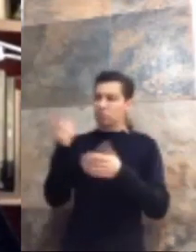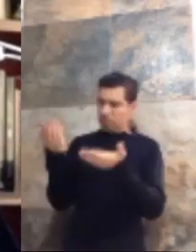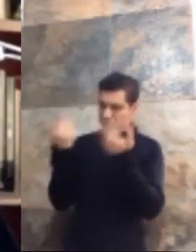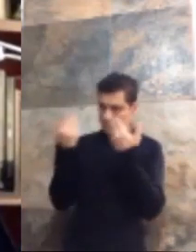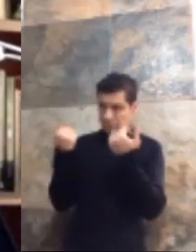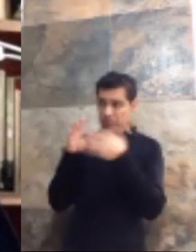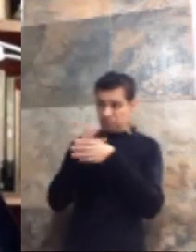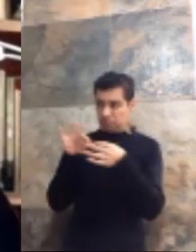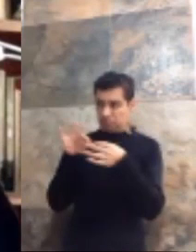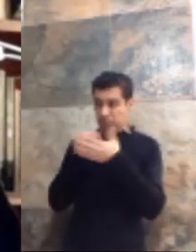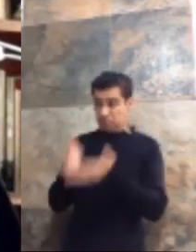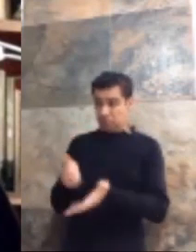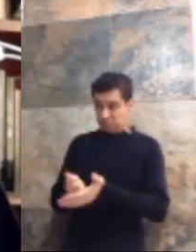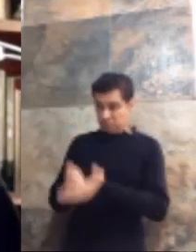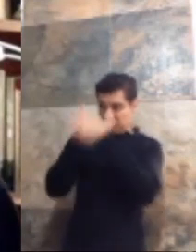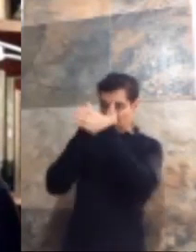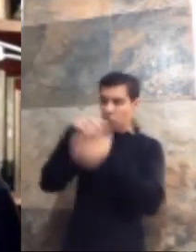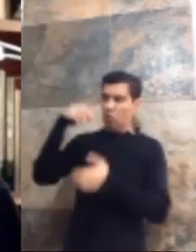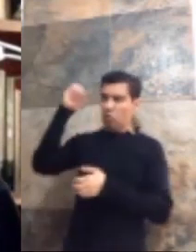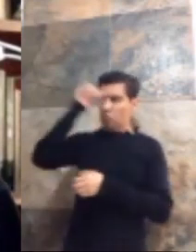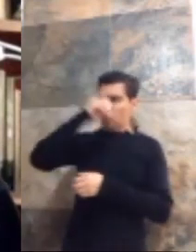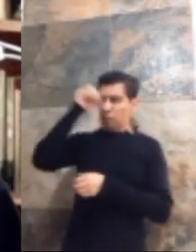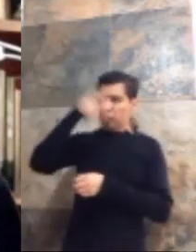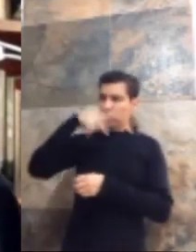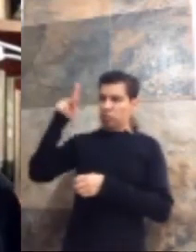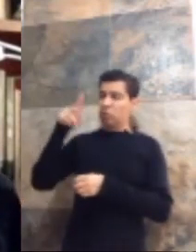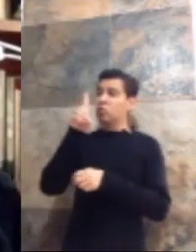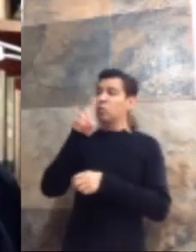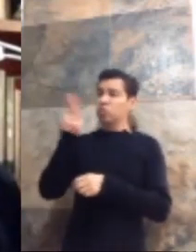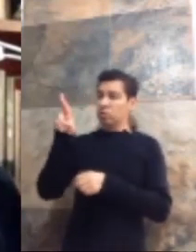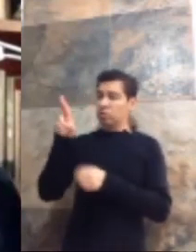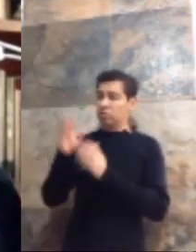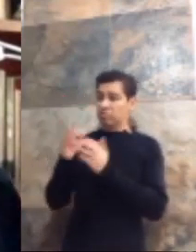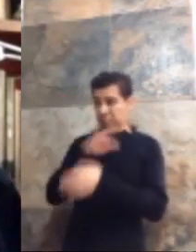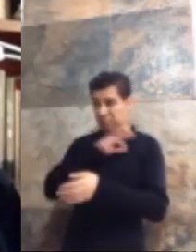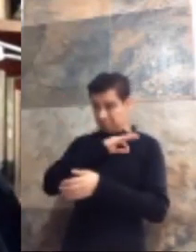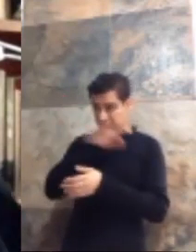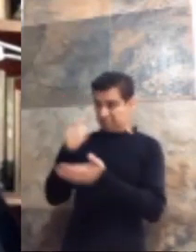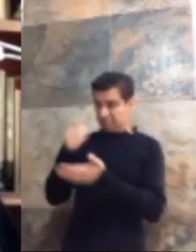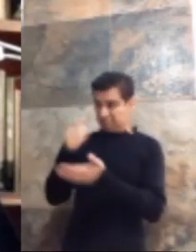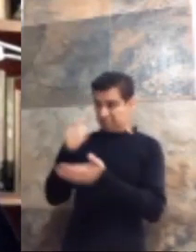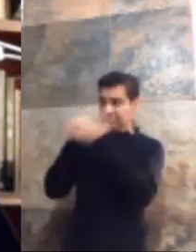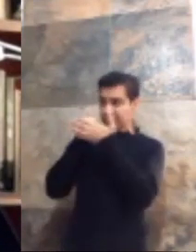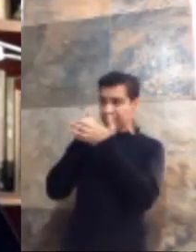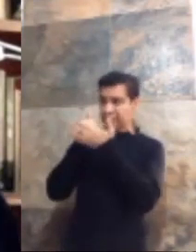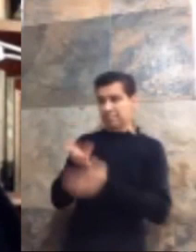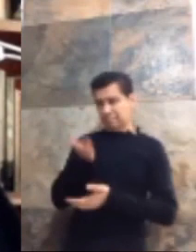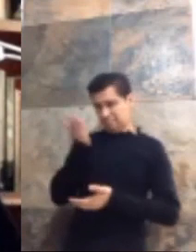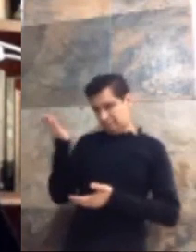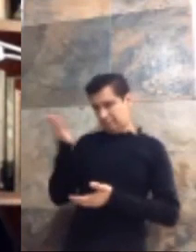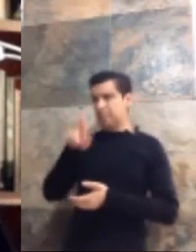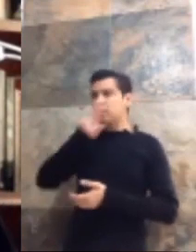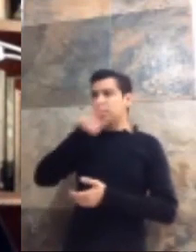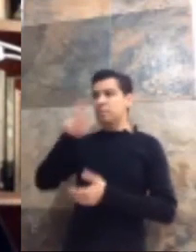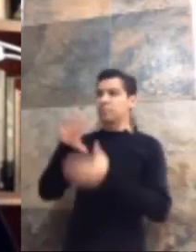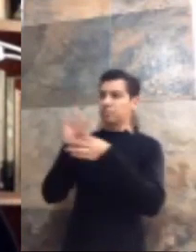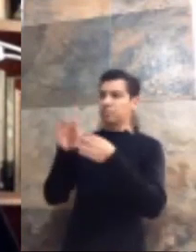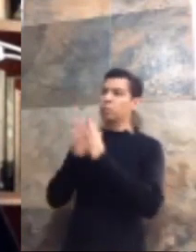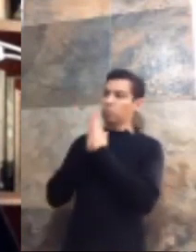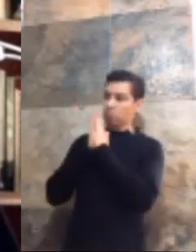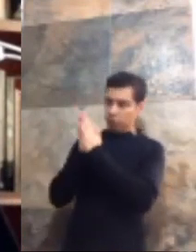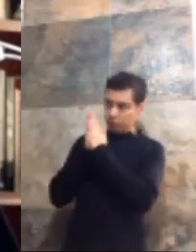Entonces, esa sería una de las primeras preguntas que te pediría que contestaras.